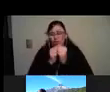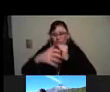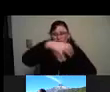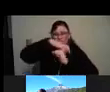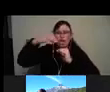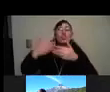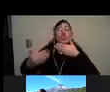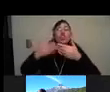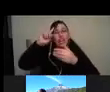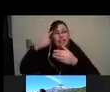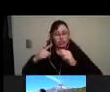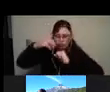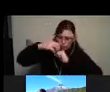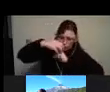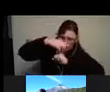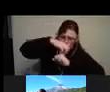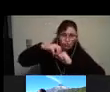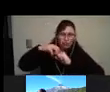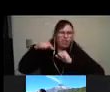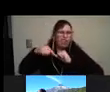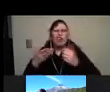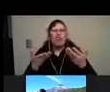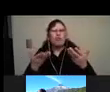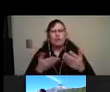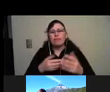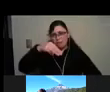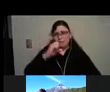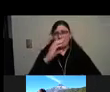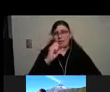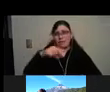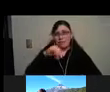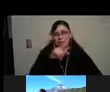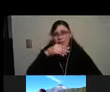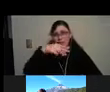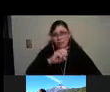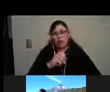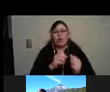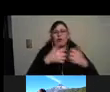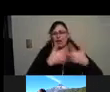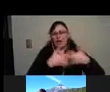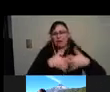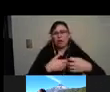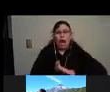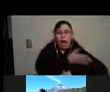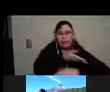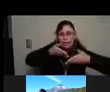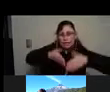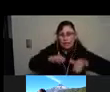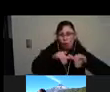la lesión, el mecanismo por el cual se produjo la lesión, si fue antes del parto, si fue después del parto,